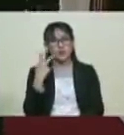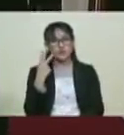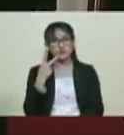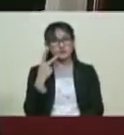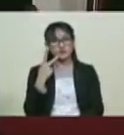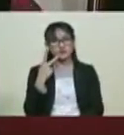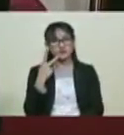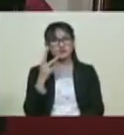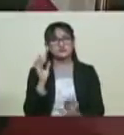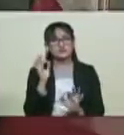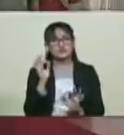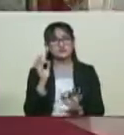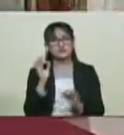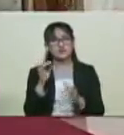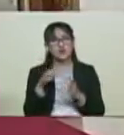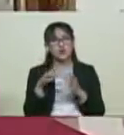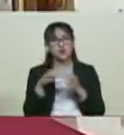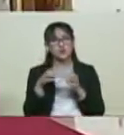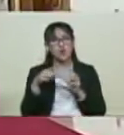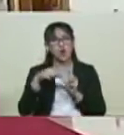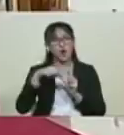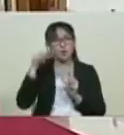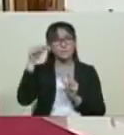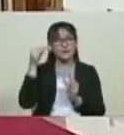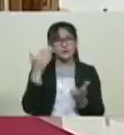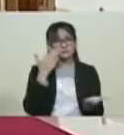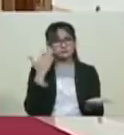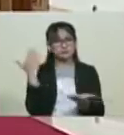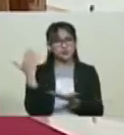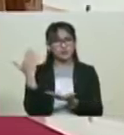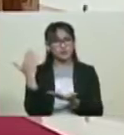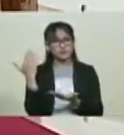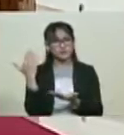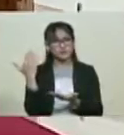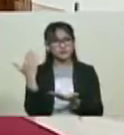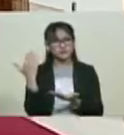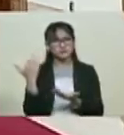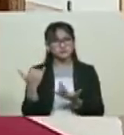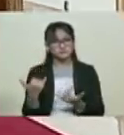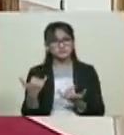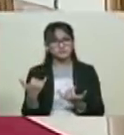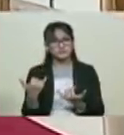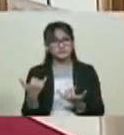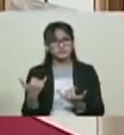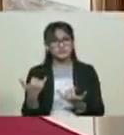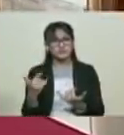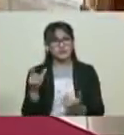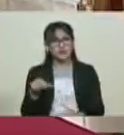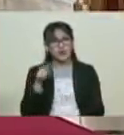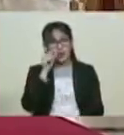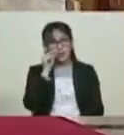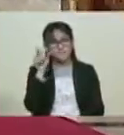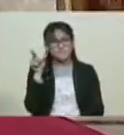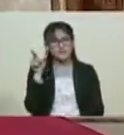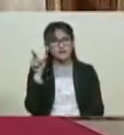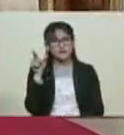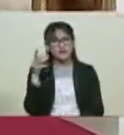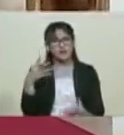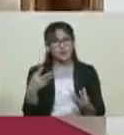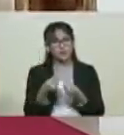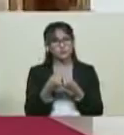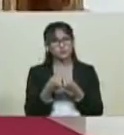a través del partido COPEI. A través de las imágenes ya podemos apreciar a Pablo Pérez Fernández en